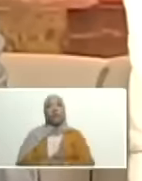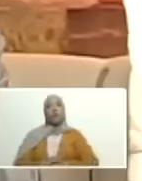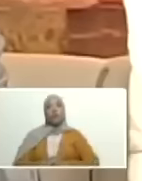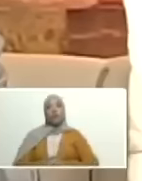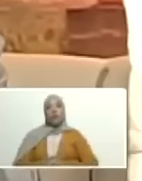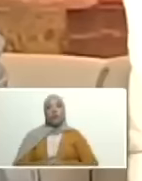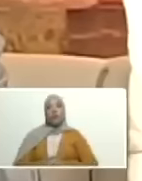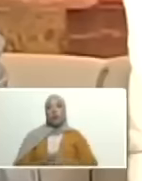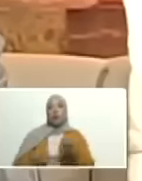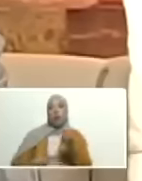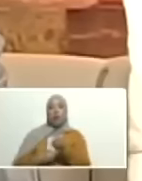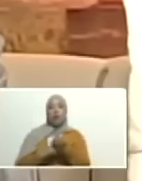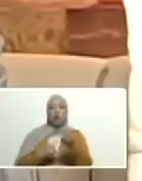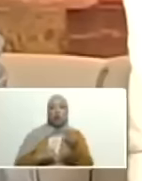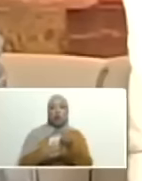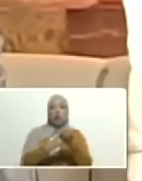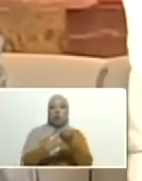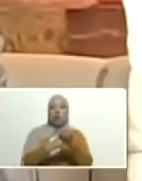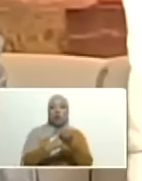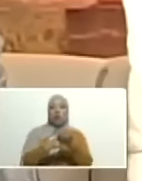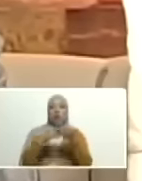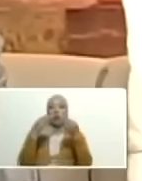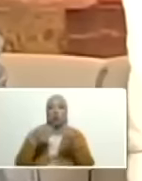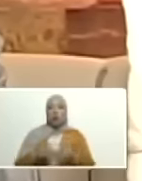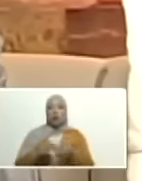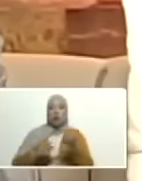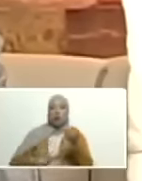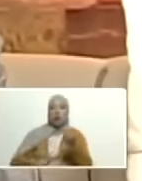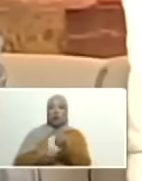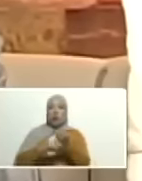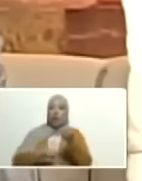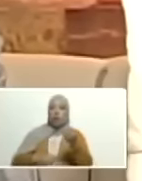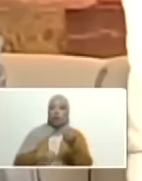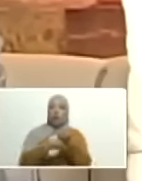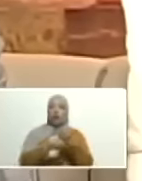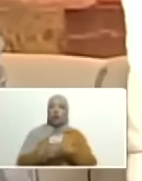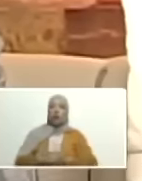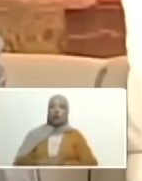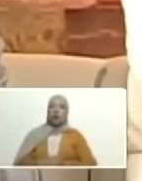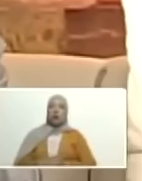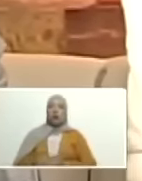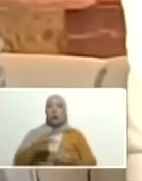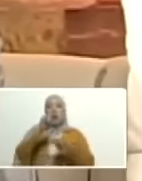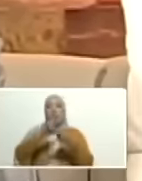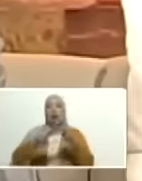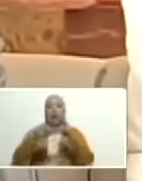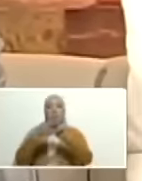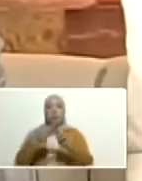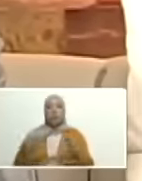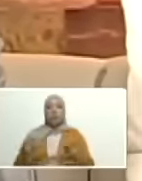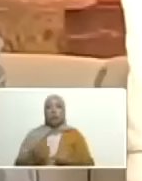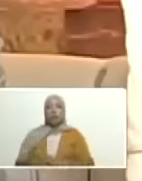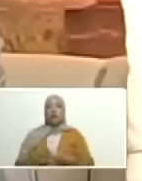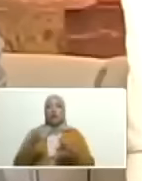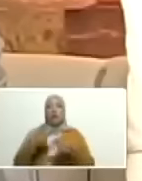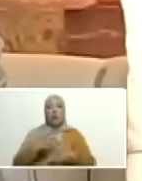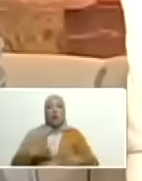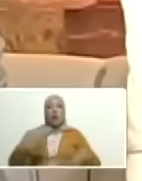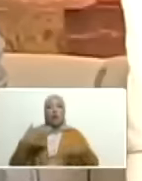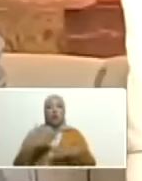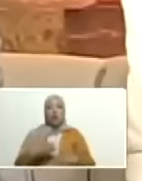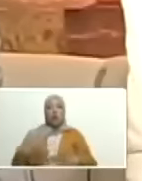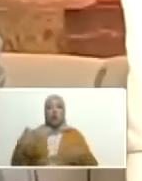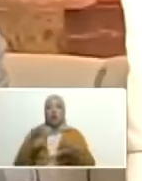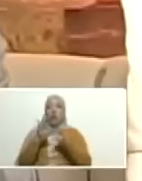de cooperación, sí, de cooperación por la paz, la convivencia de todo el